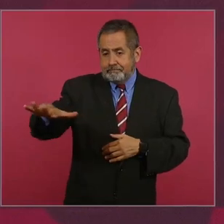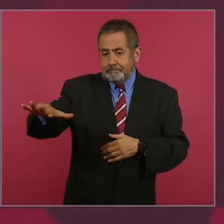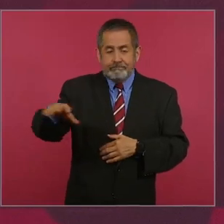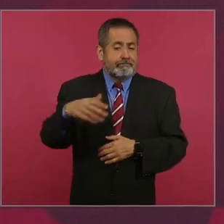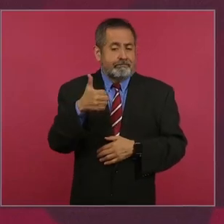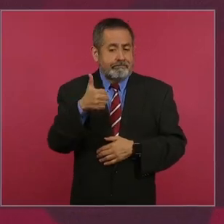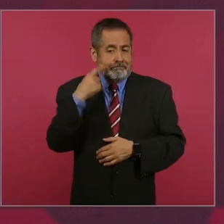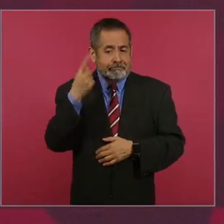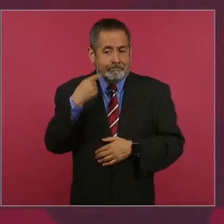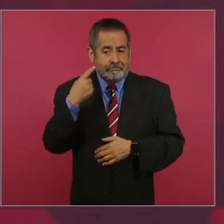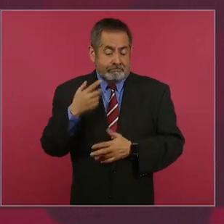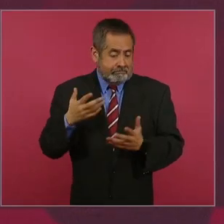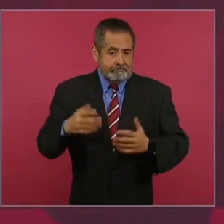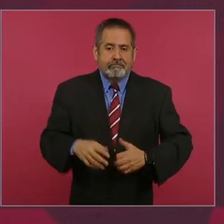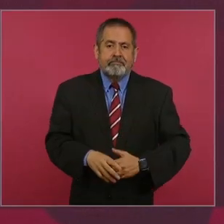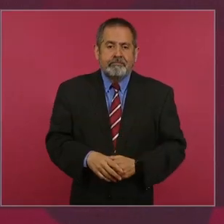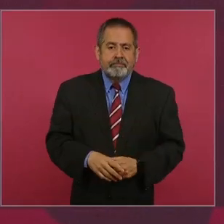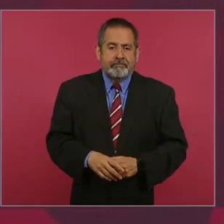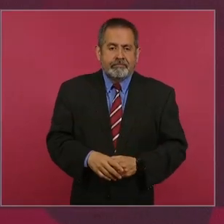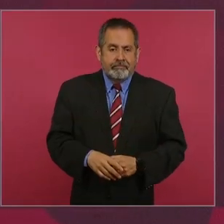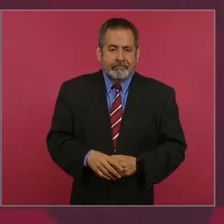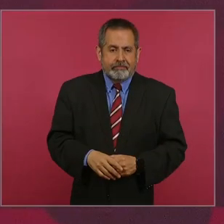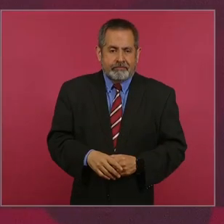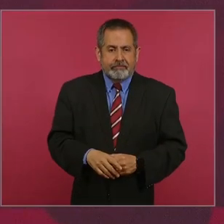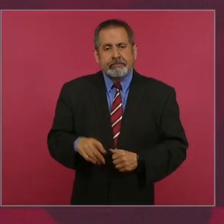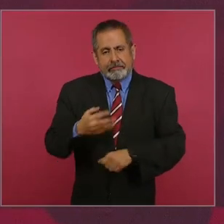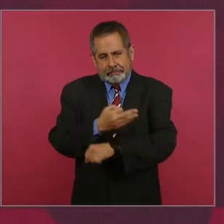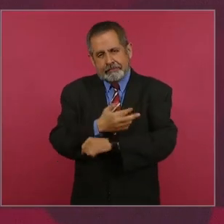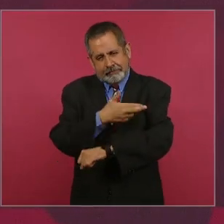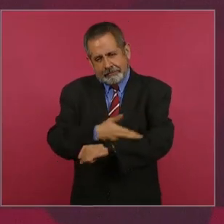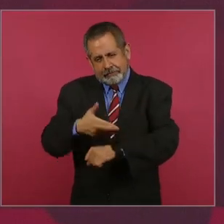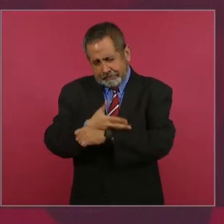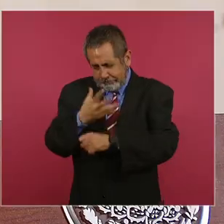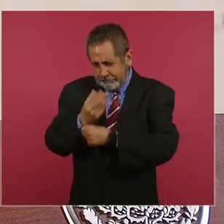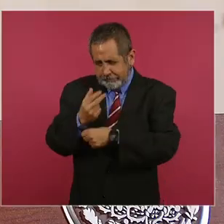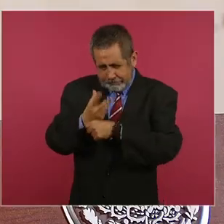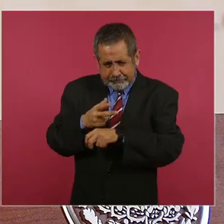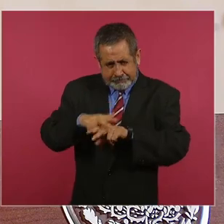y todavía se está mejorando la vía